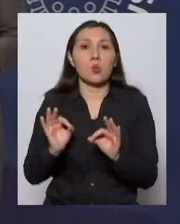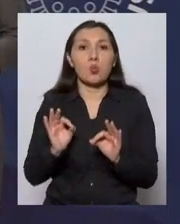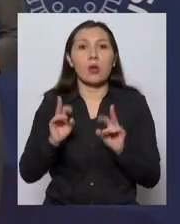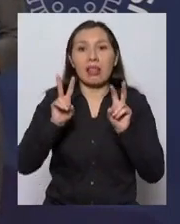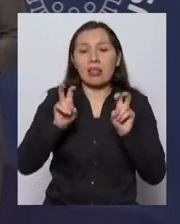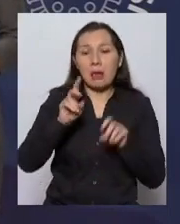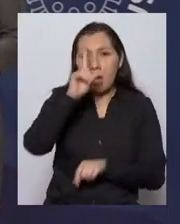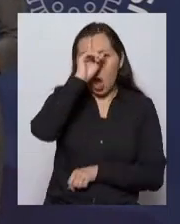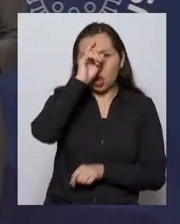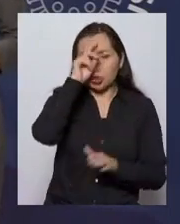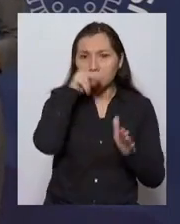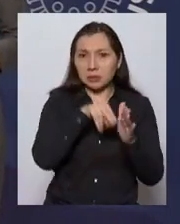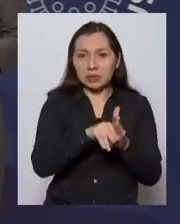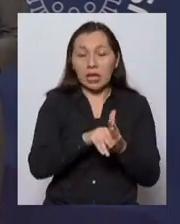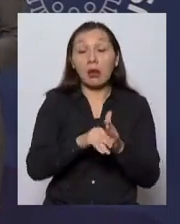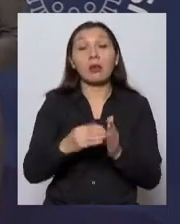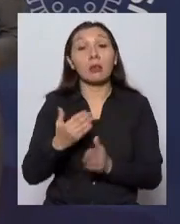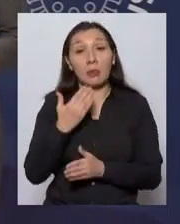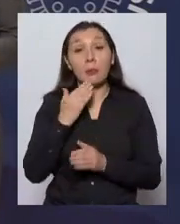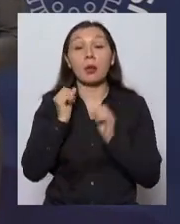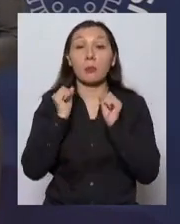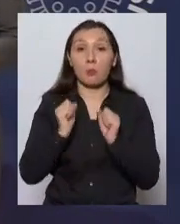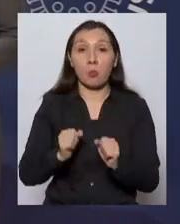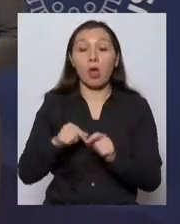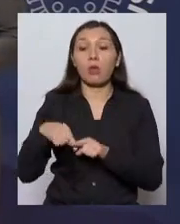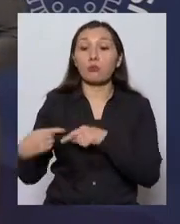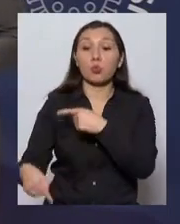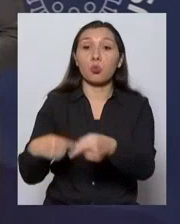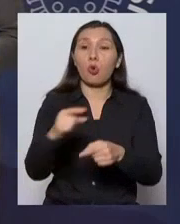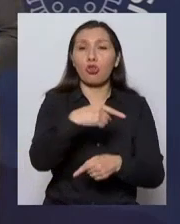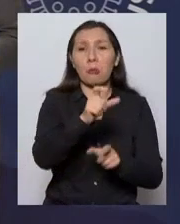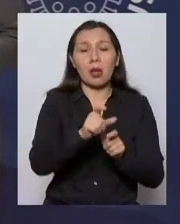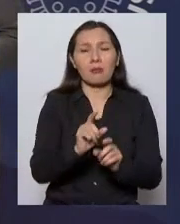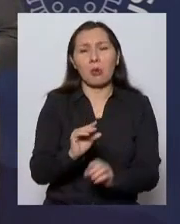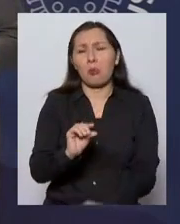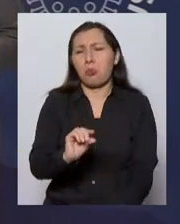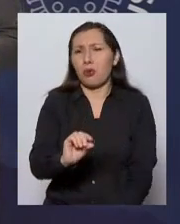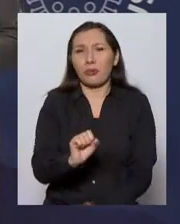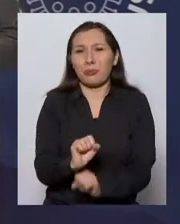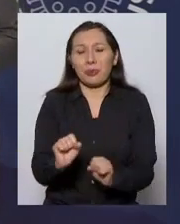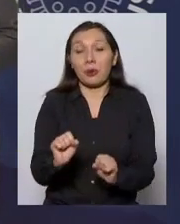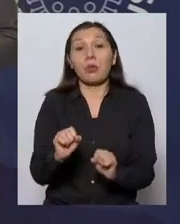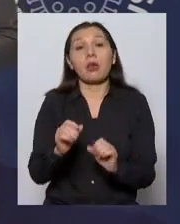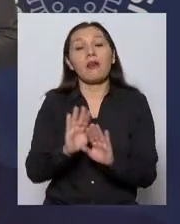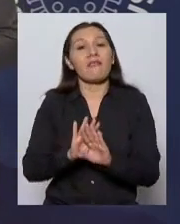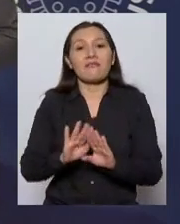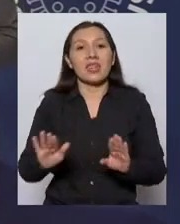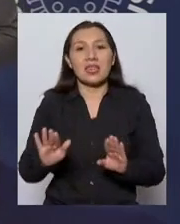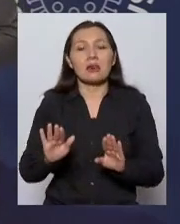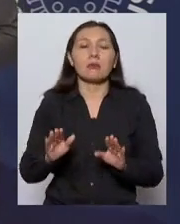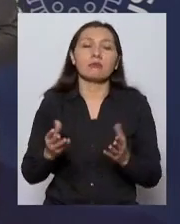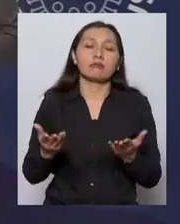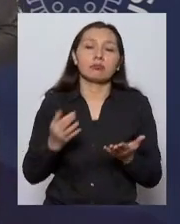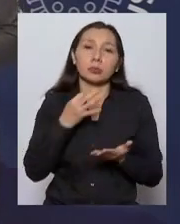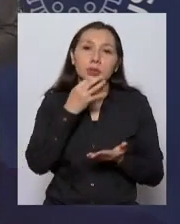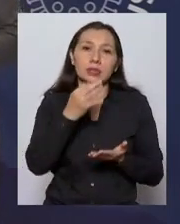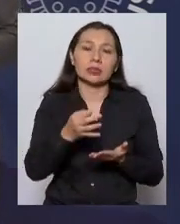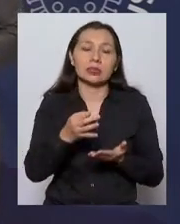recursos hospitalarios y también la posibilidad de contagiar a otro es mínima y por lo tanto dejan de tener, por así